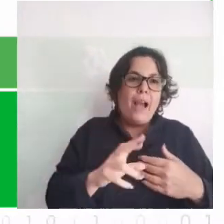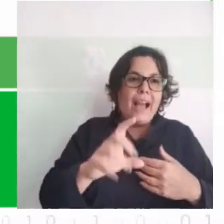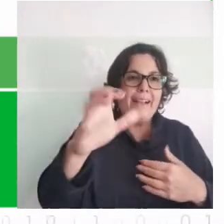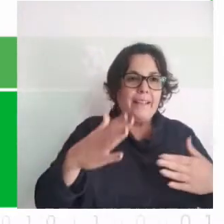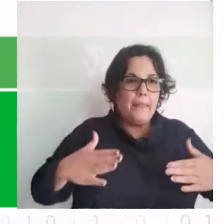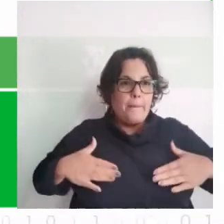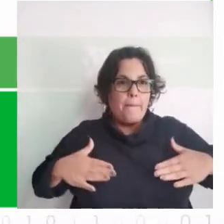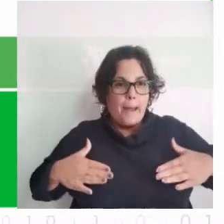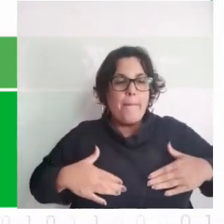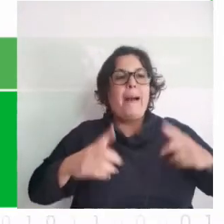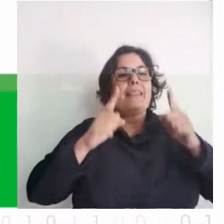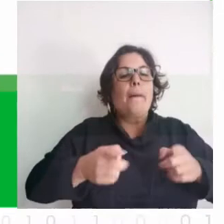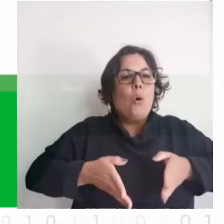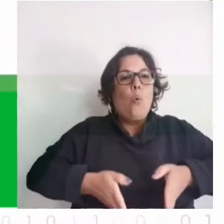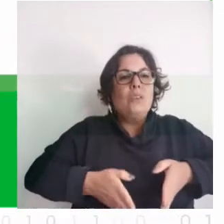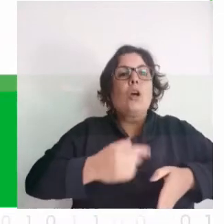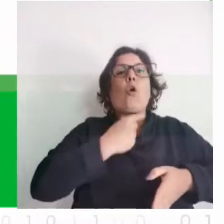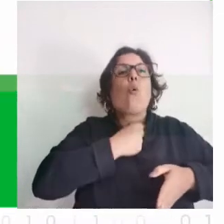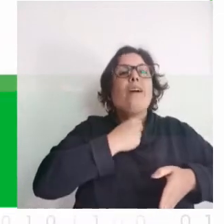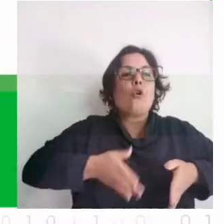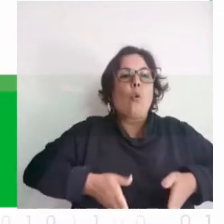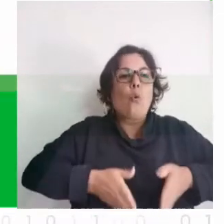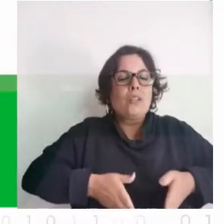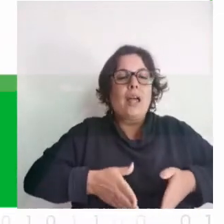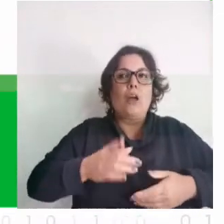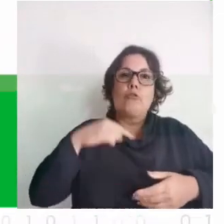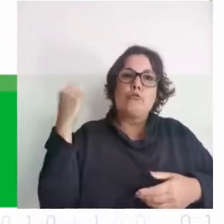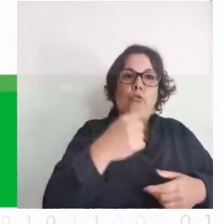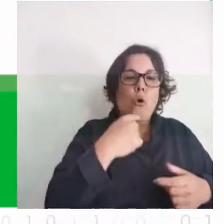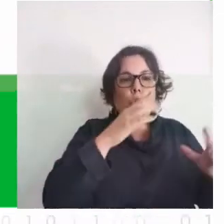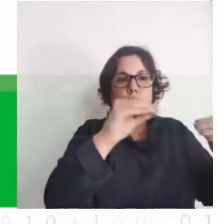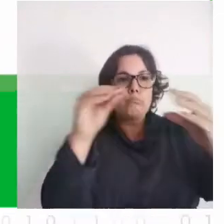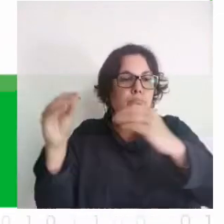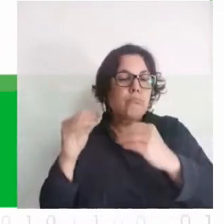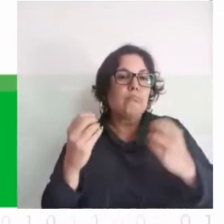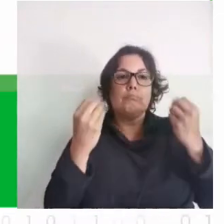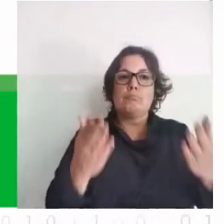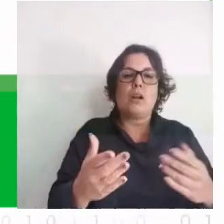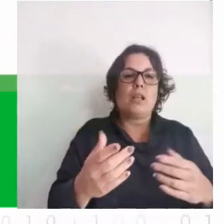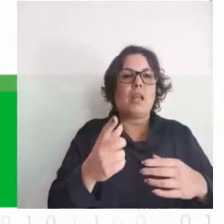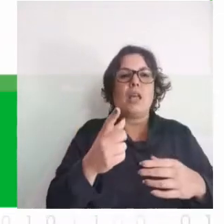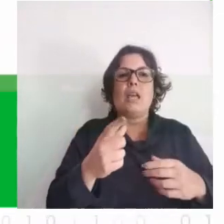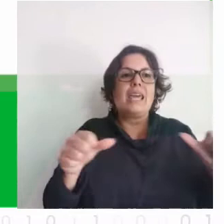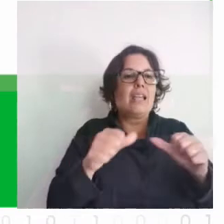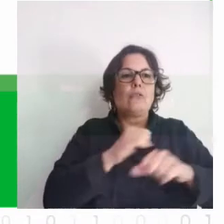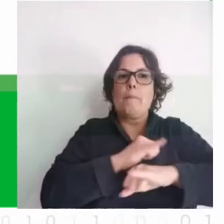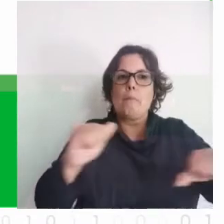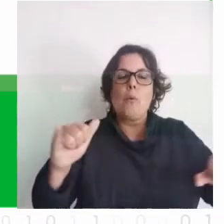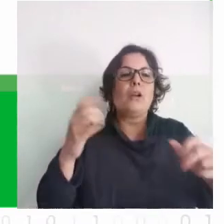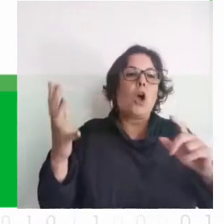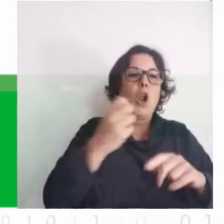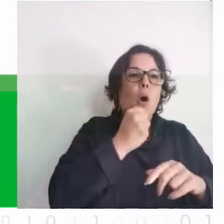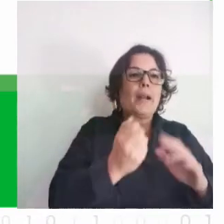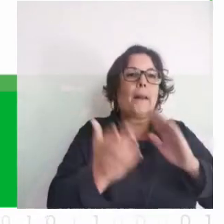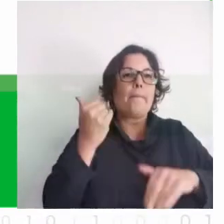y también de útero. Entonces, fue un caso muy sonado porque justamente se hizo público para lograr que más mujeres se